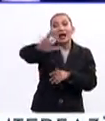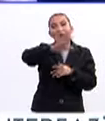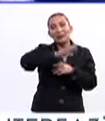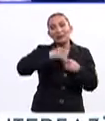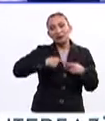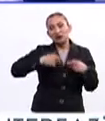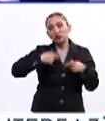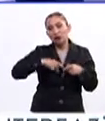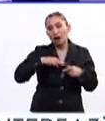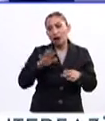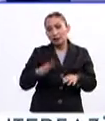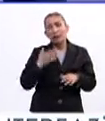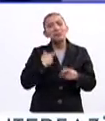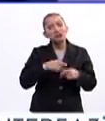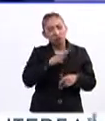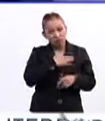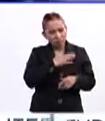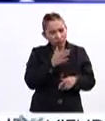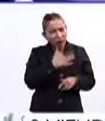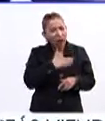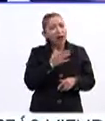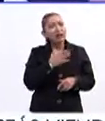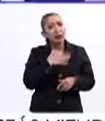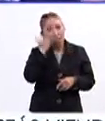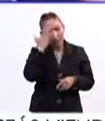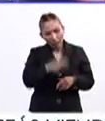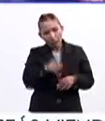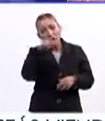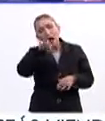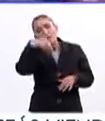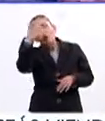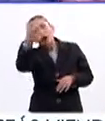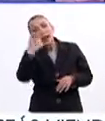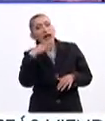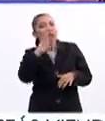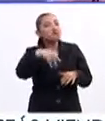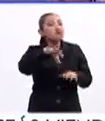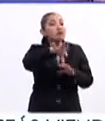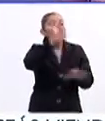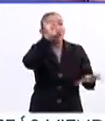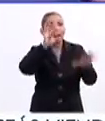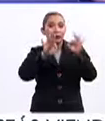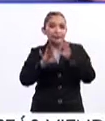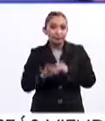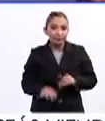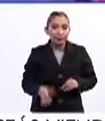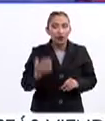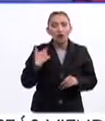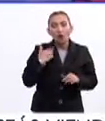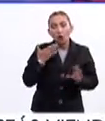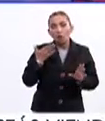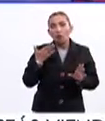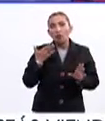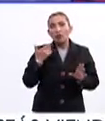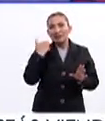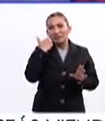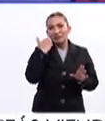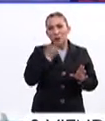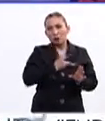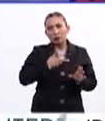sociedad. La gente es buena, o sea, y sabemos que están allá afuera, hay que encontrarlos. Irme por